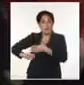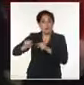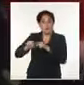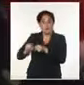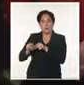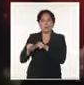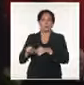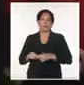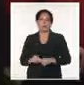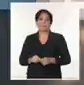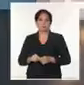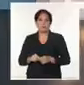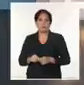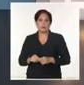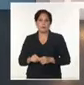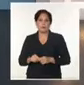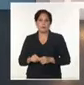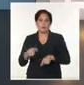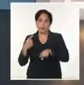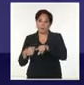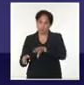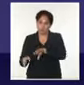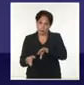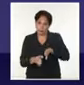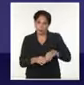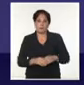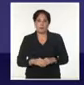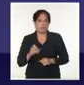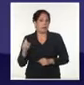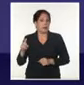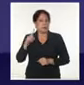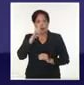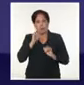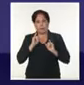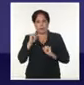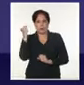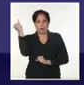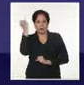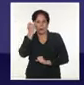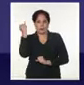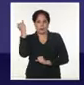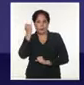Asunción, Paraguay. Y de esta manera, Giselle, ponemos punto final a nuestro recorrido más allá de la frontera.